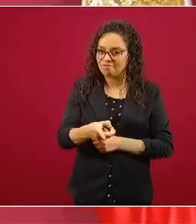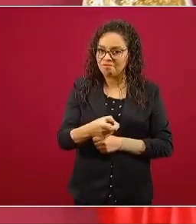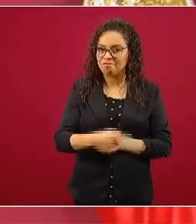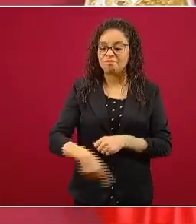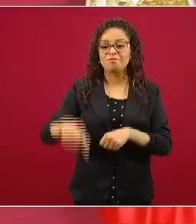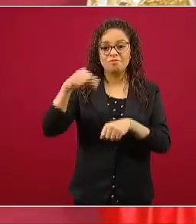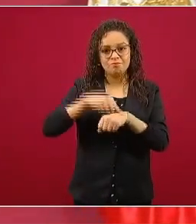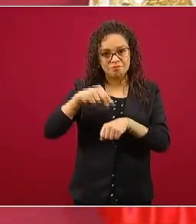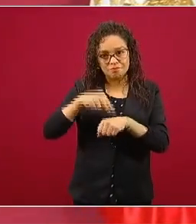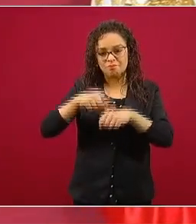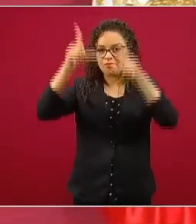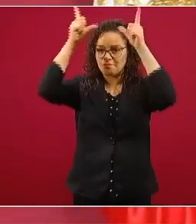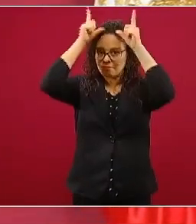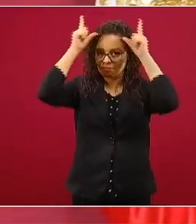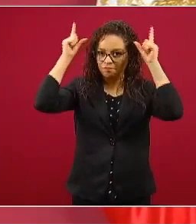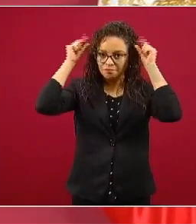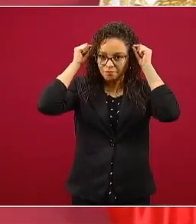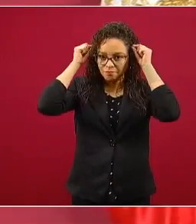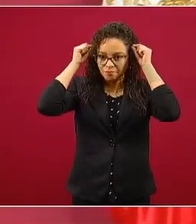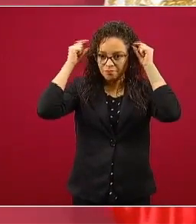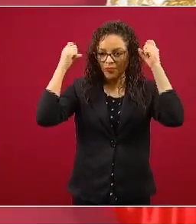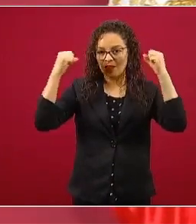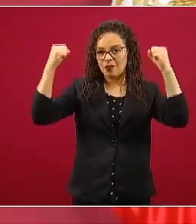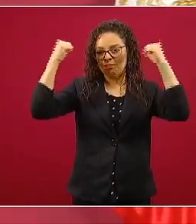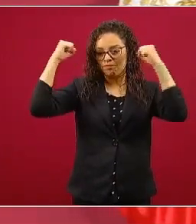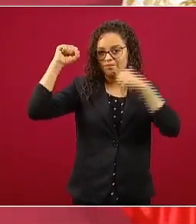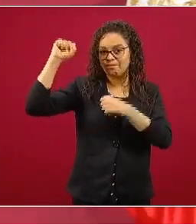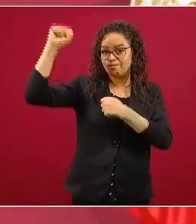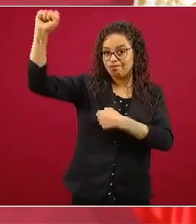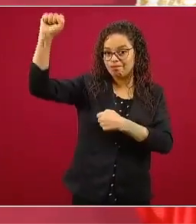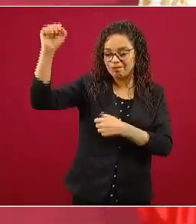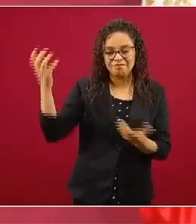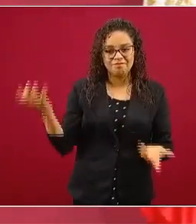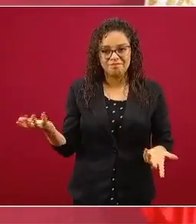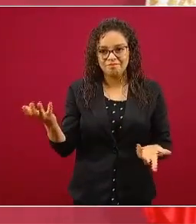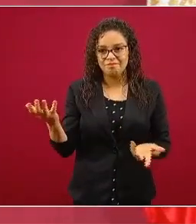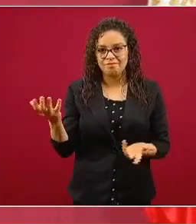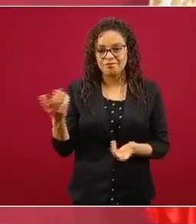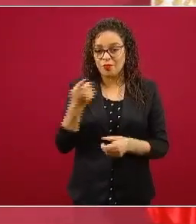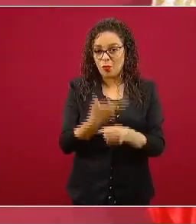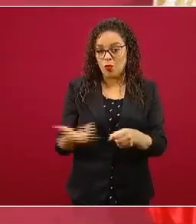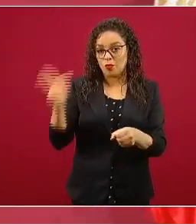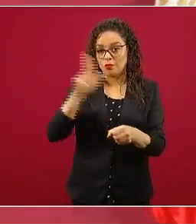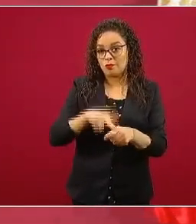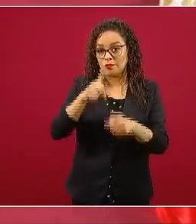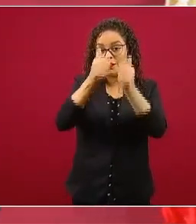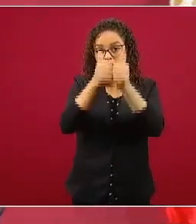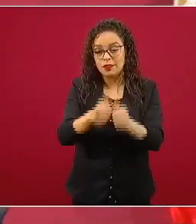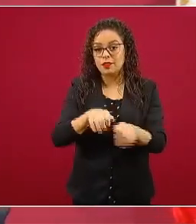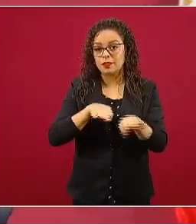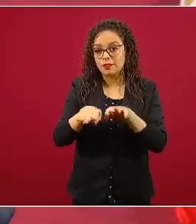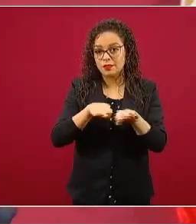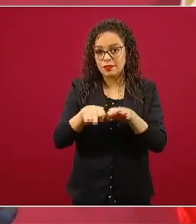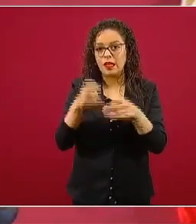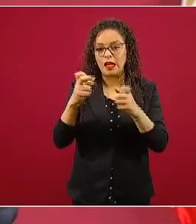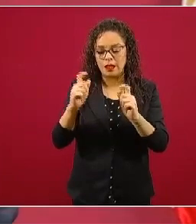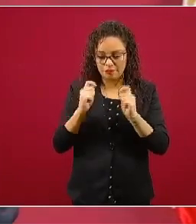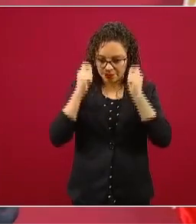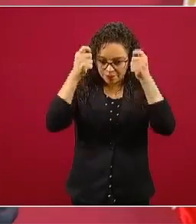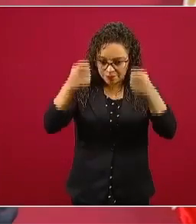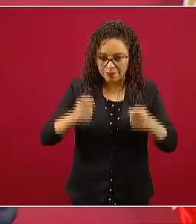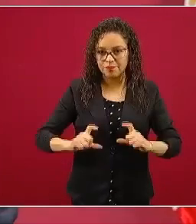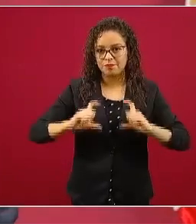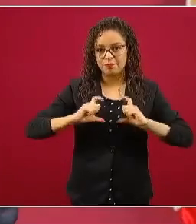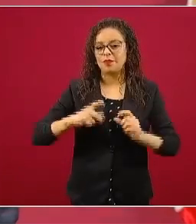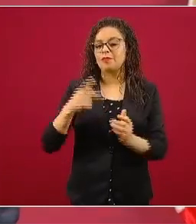las enfermeras, héroes y heroínas que están en los hospitales salvando vidas,